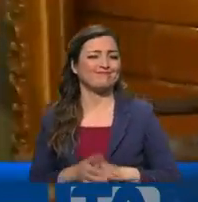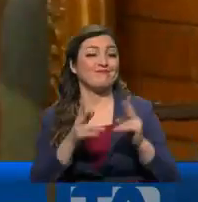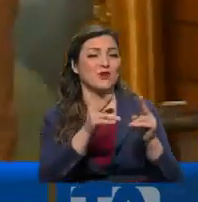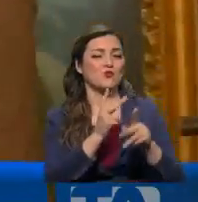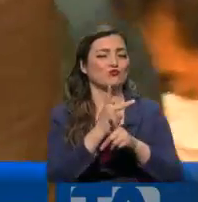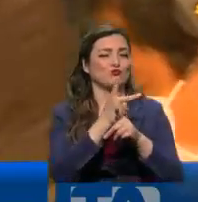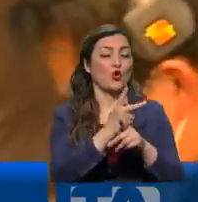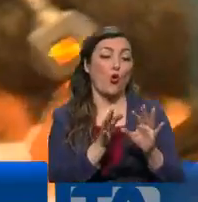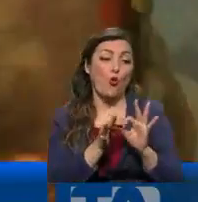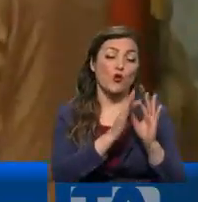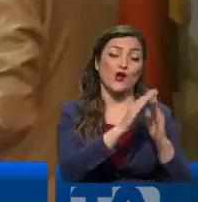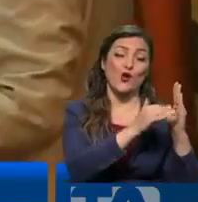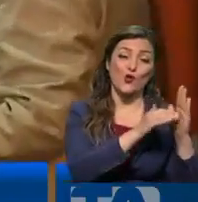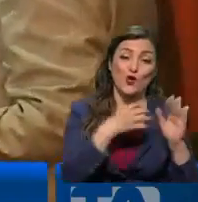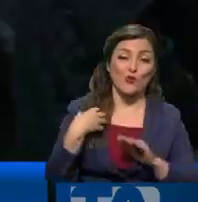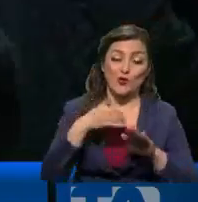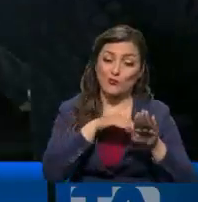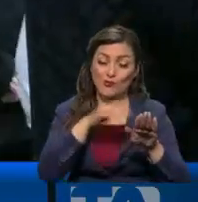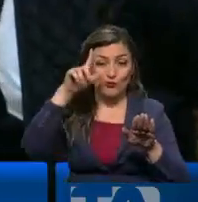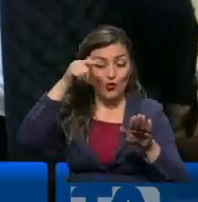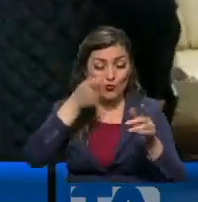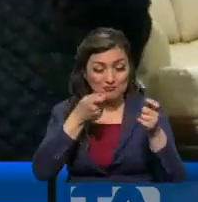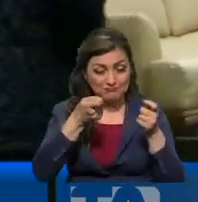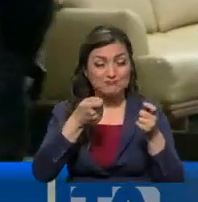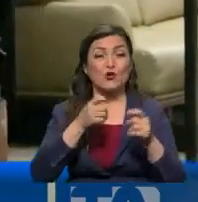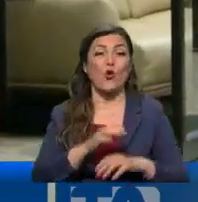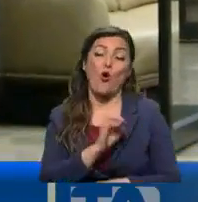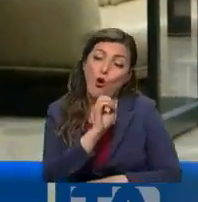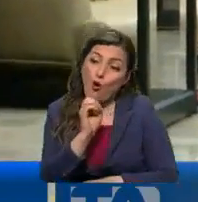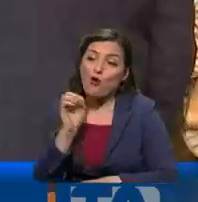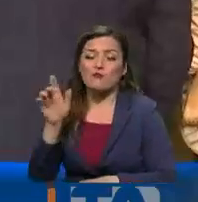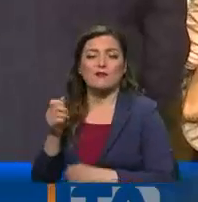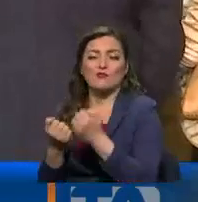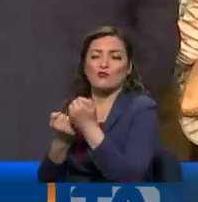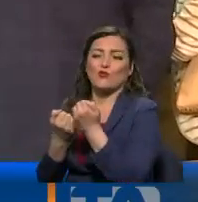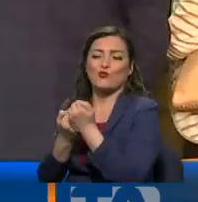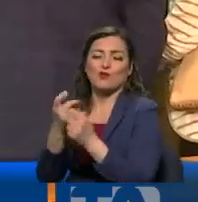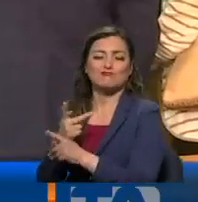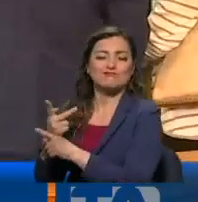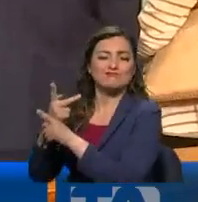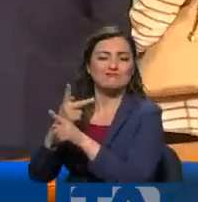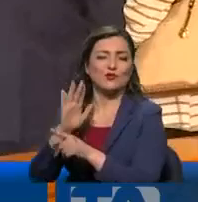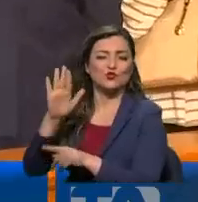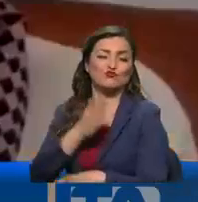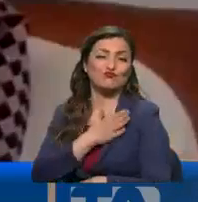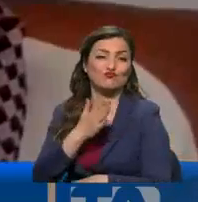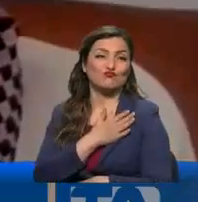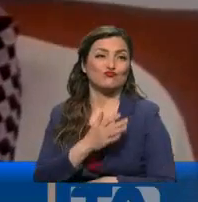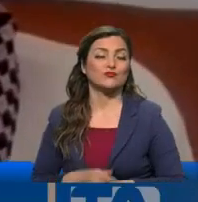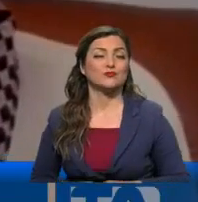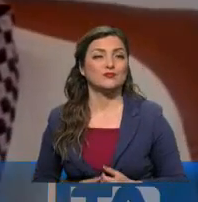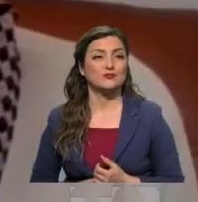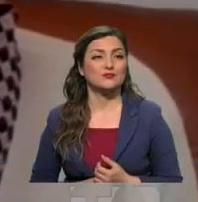la oposición para garantizar la gobernabilidad del cabildo o busca apoyo en concejales de su confianza.